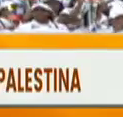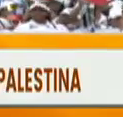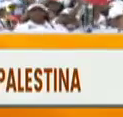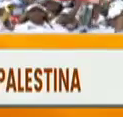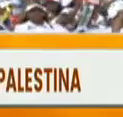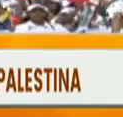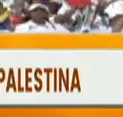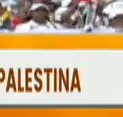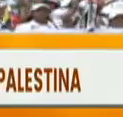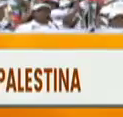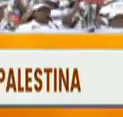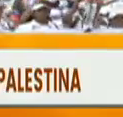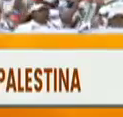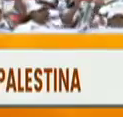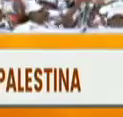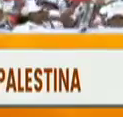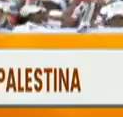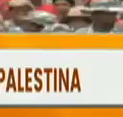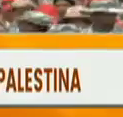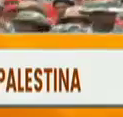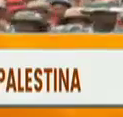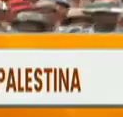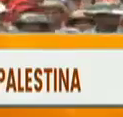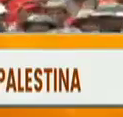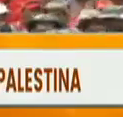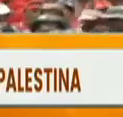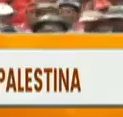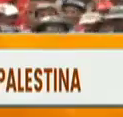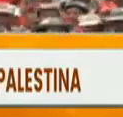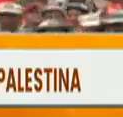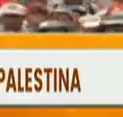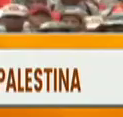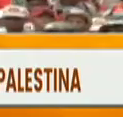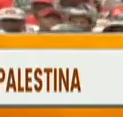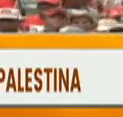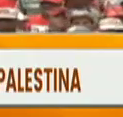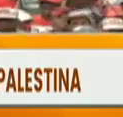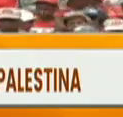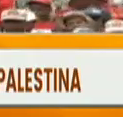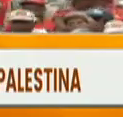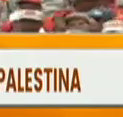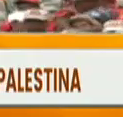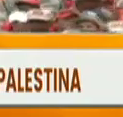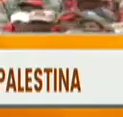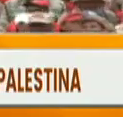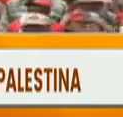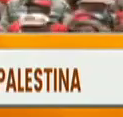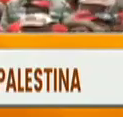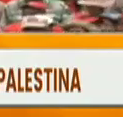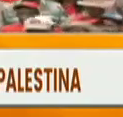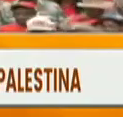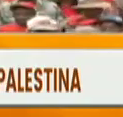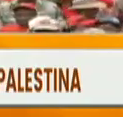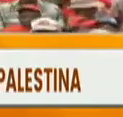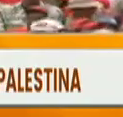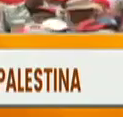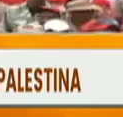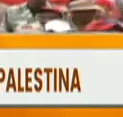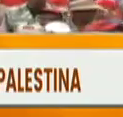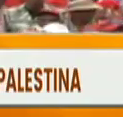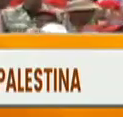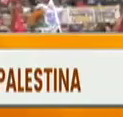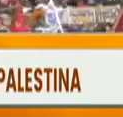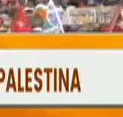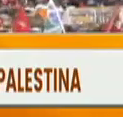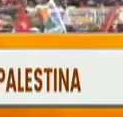vamos a defender nuestra soberanía tal y como los palestinos defienden la suya. Muchísimas gracias. Bien, es la expresión del pueblo